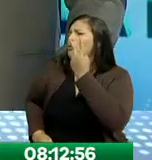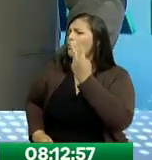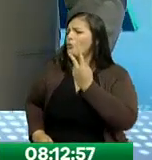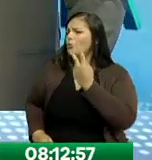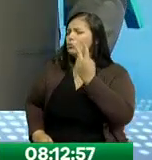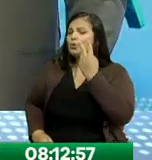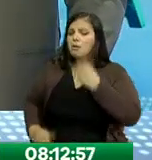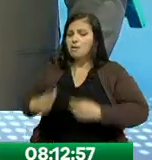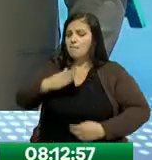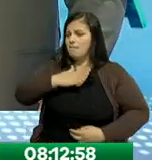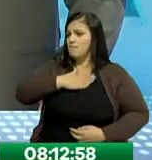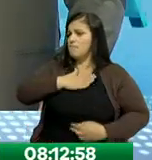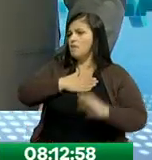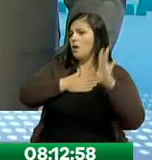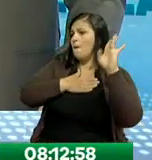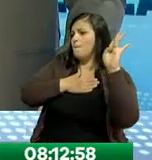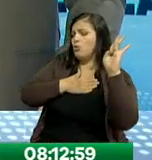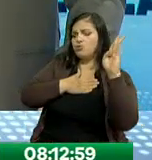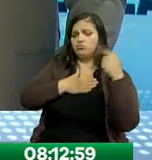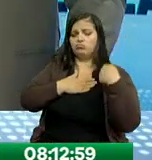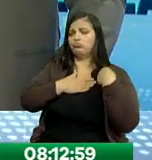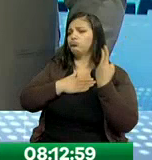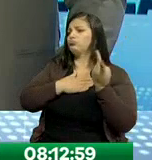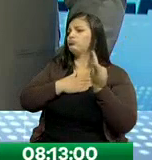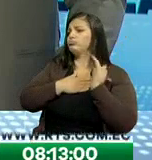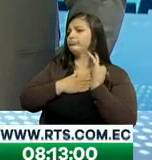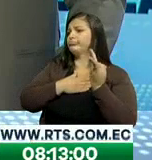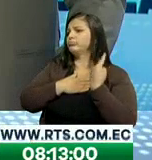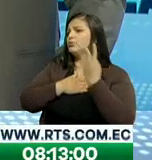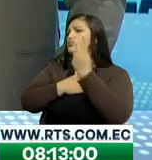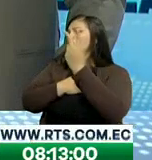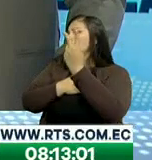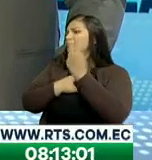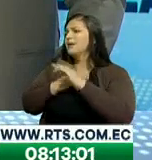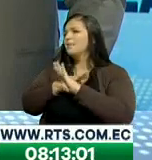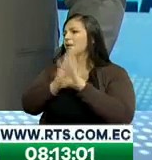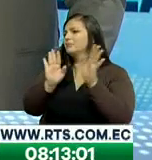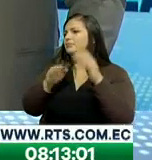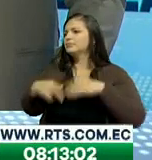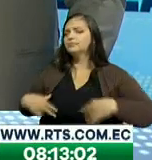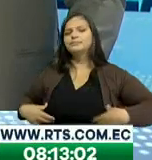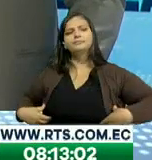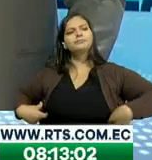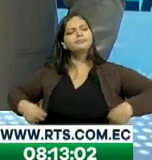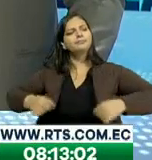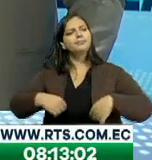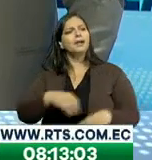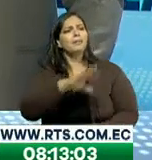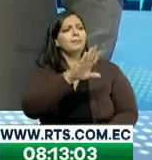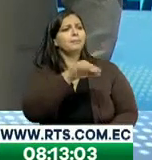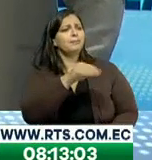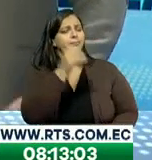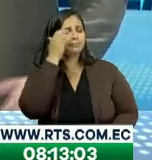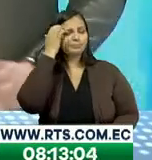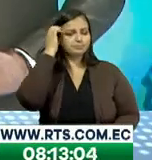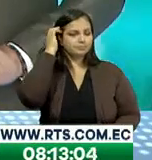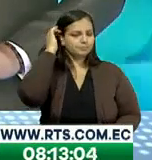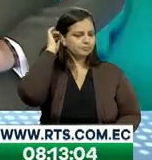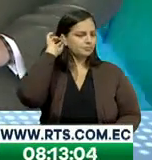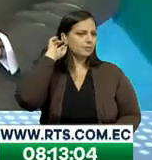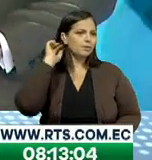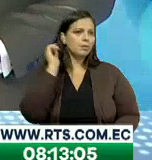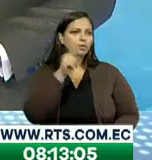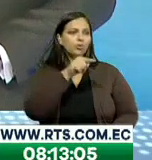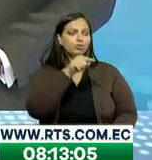preguntita. Nada no ha incrementado. No, nada, está lo... ¿Usted viene en alguna línea rural por aquí? O sea, perdón, una línea de buses que pasa